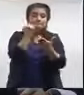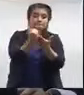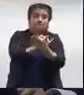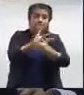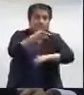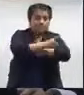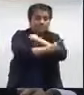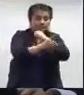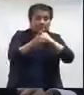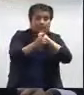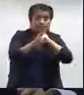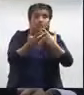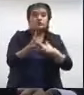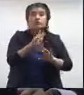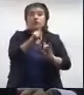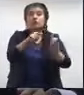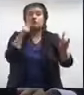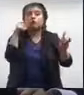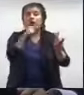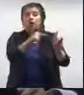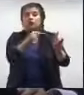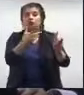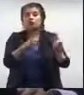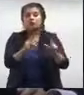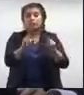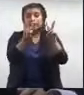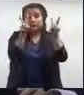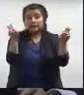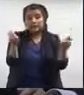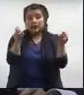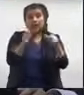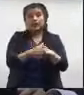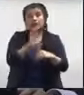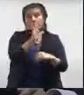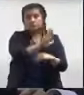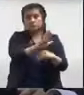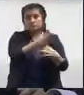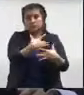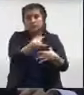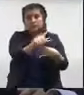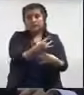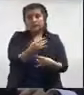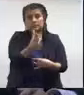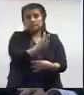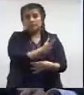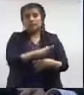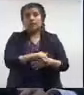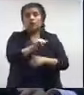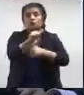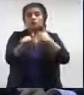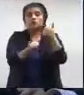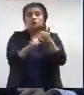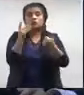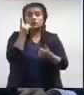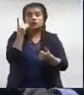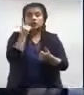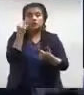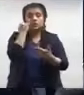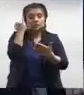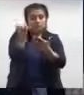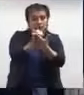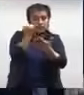criminal de los delitos relacionados con el ámbito de su competencia. Subdirección de